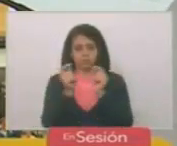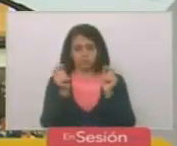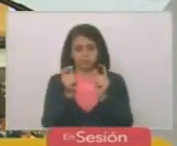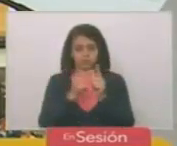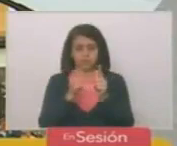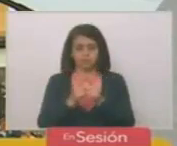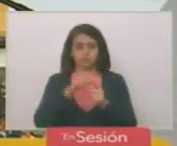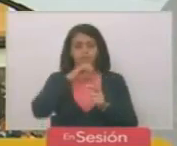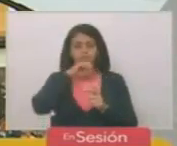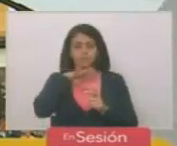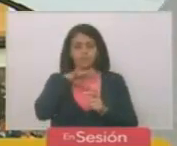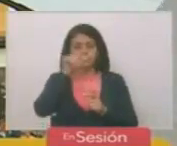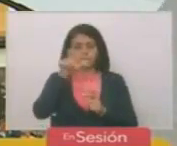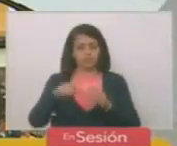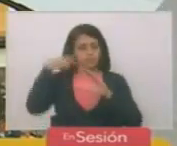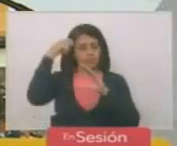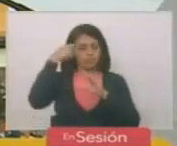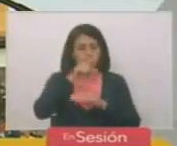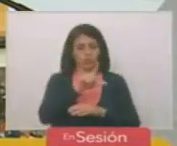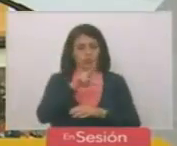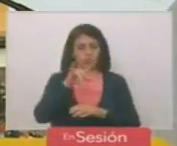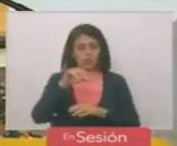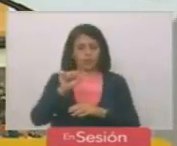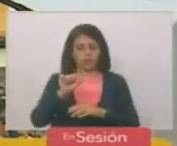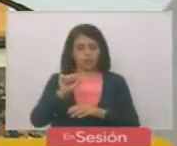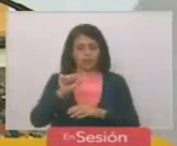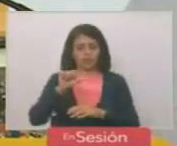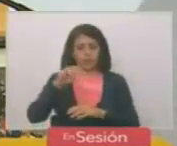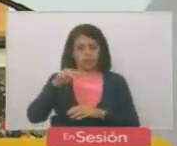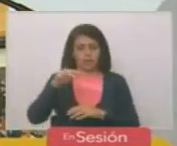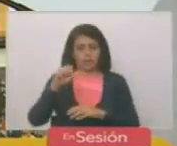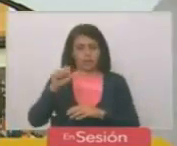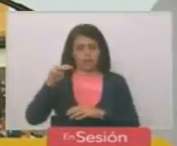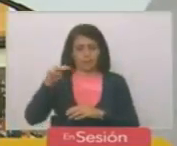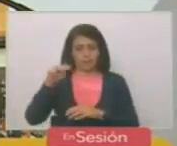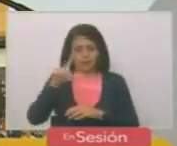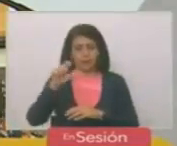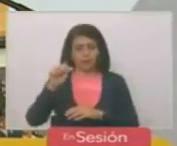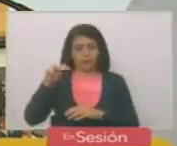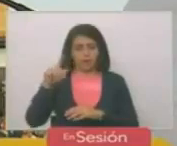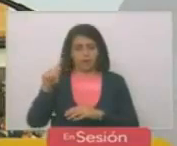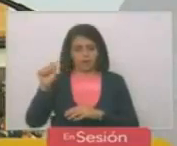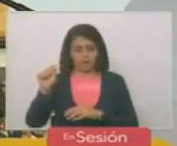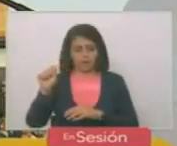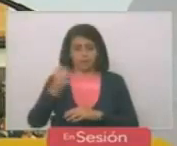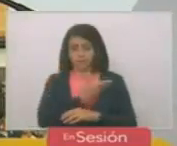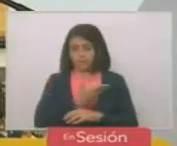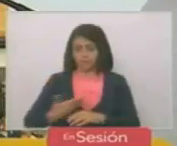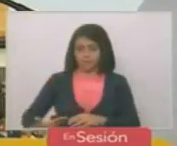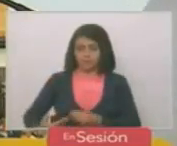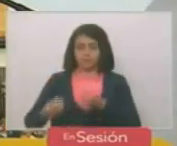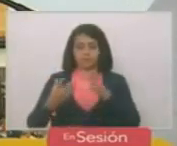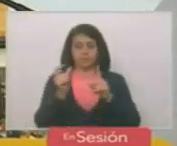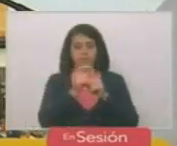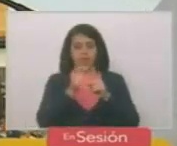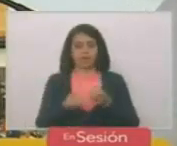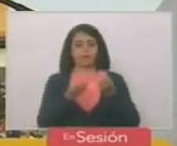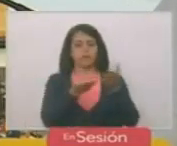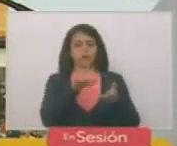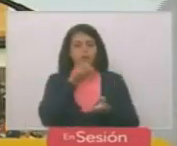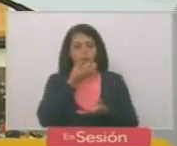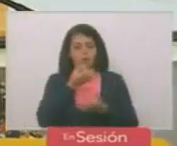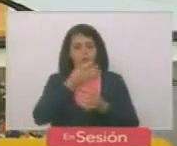del historiador y cineasta Luis Alberto Lamata. El presidente concedió el derecho de palabra al historiador